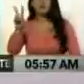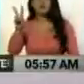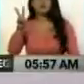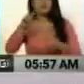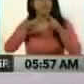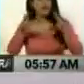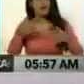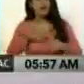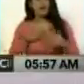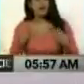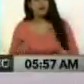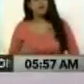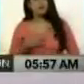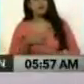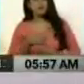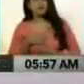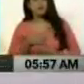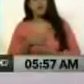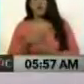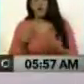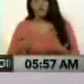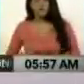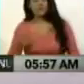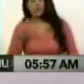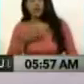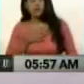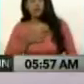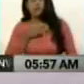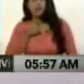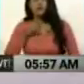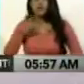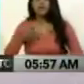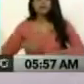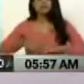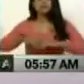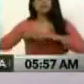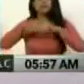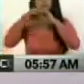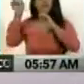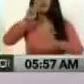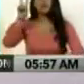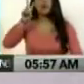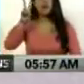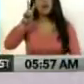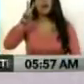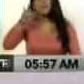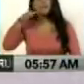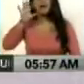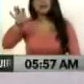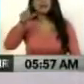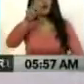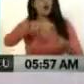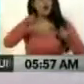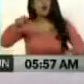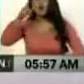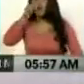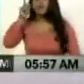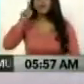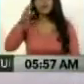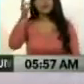aspiramos nosotros los venezolanos es construir nuestro país como un país de hombres y mujeres